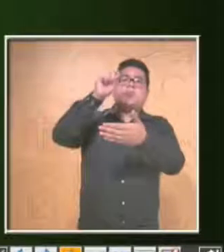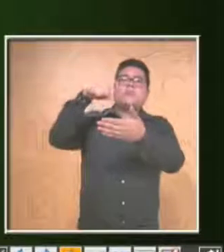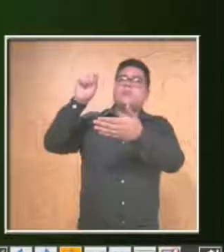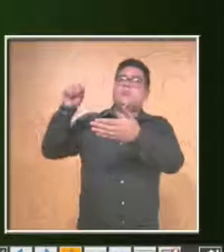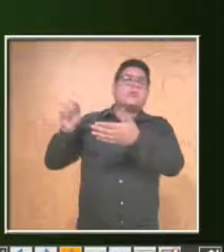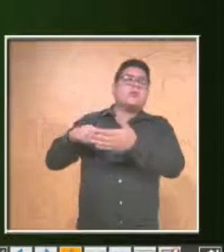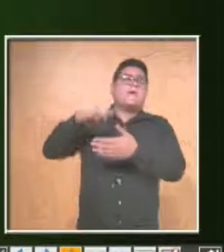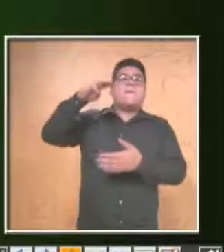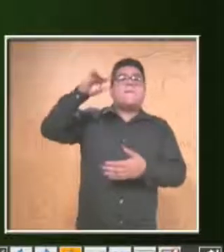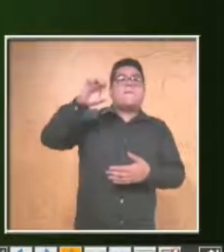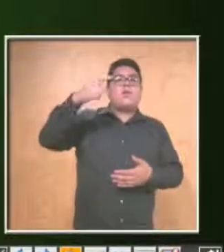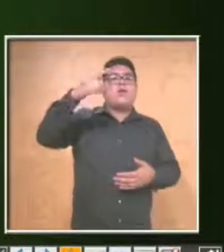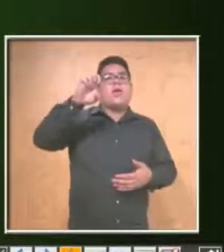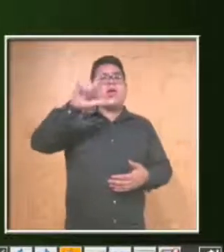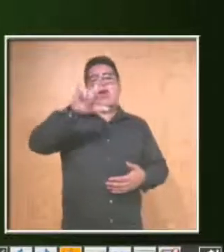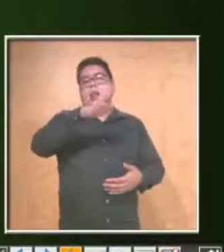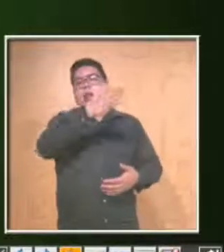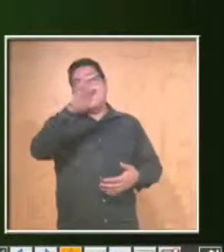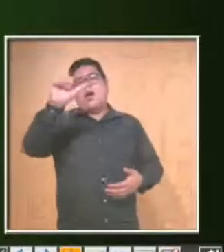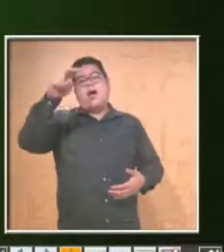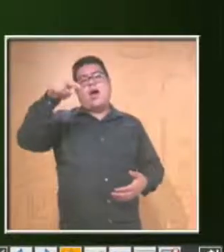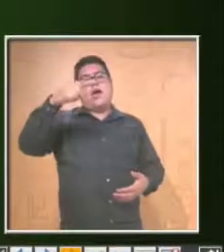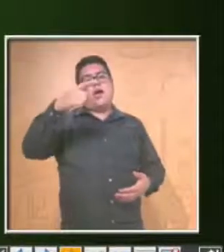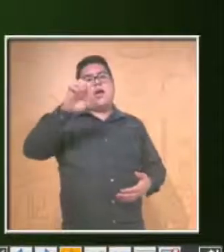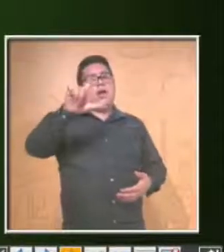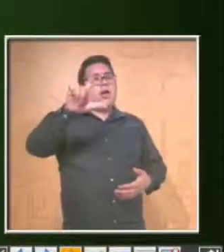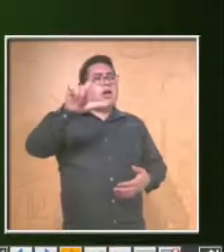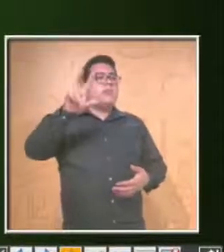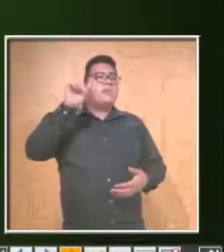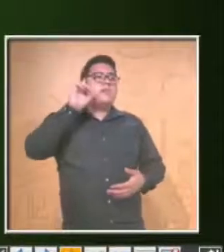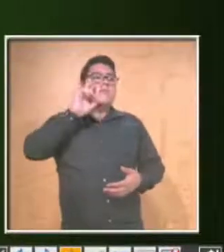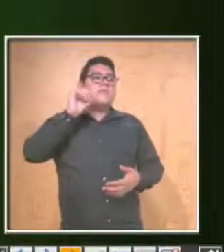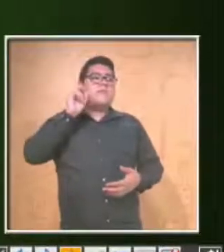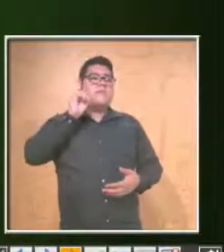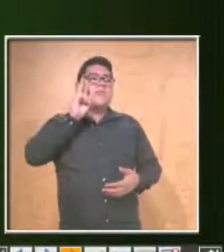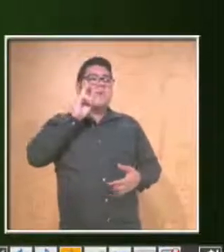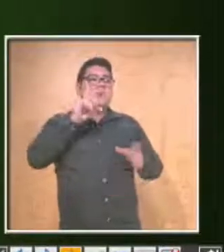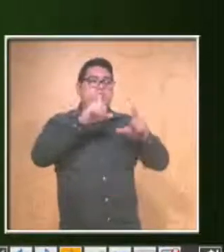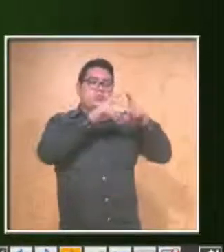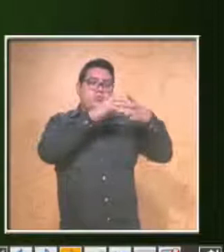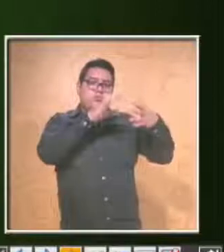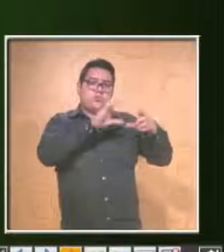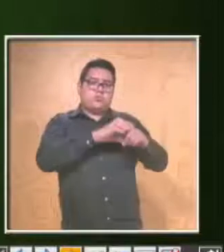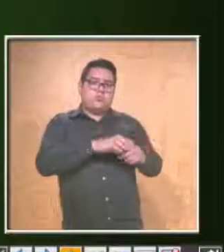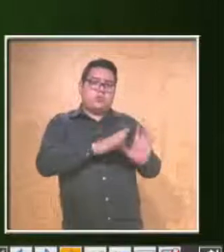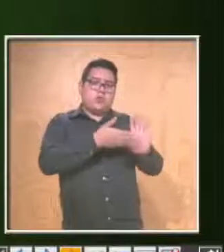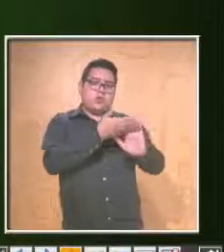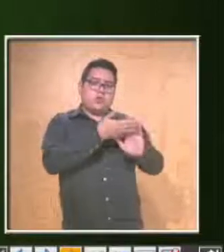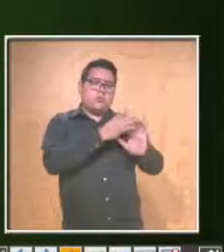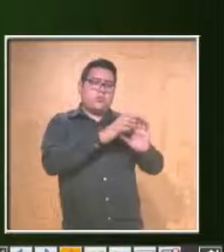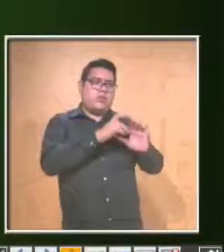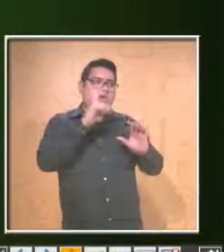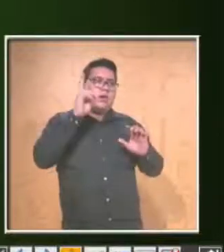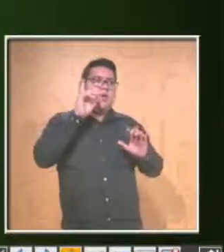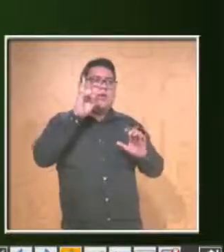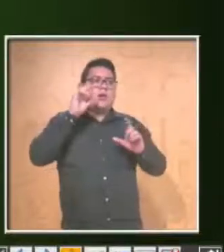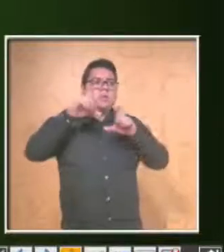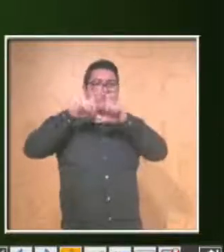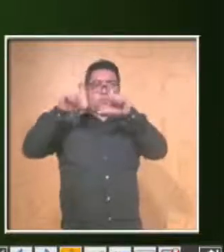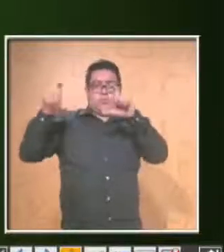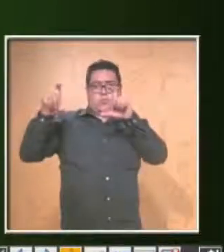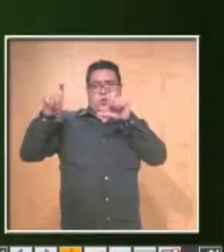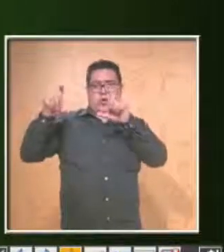Rodin. Tenemos en nuestro estado, aquí en Nuevo León, tenemos una construcción como la que ven en pantalla, el